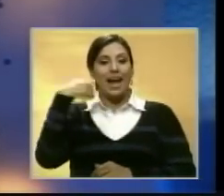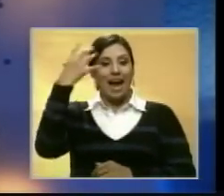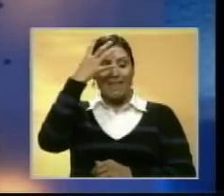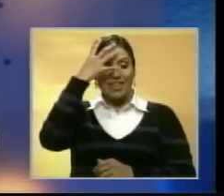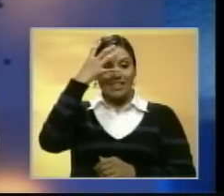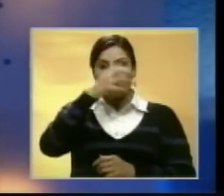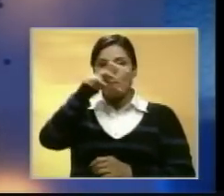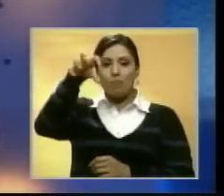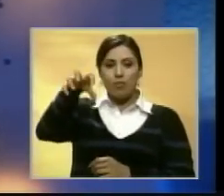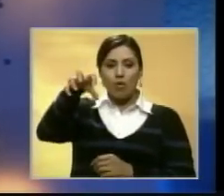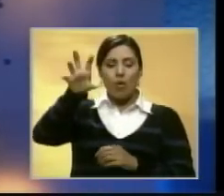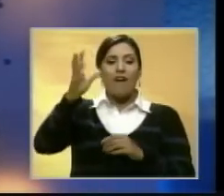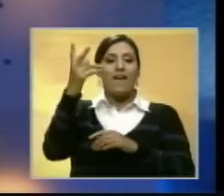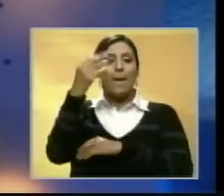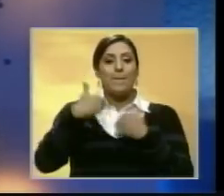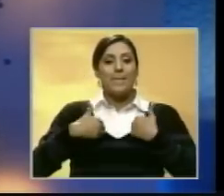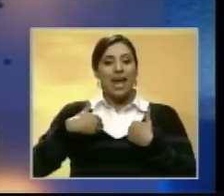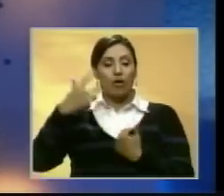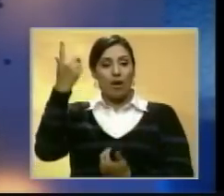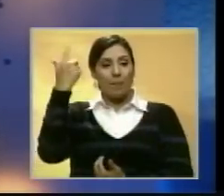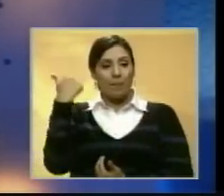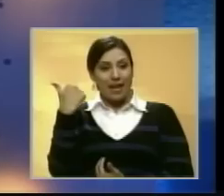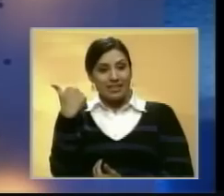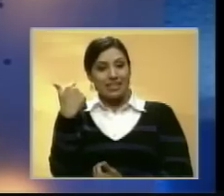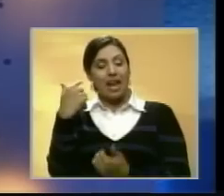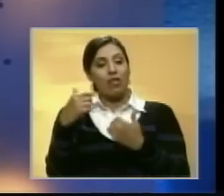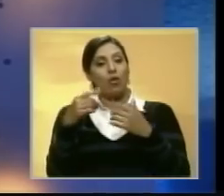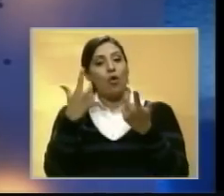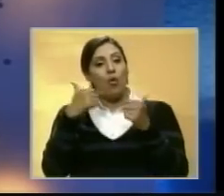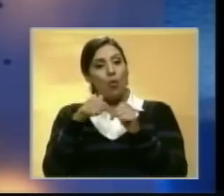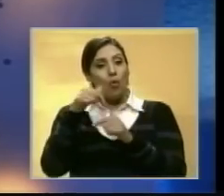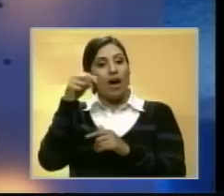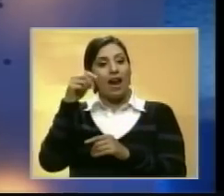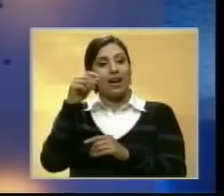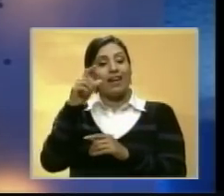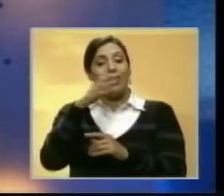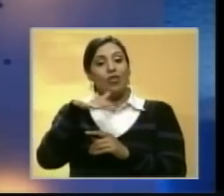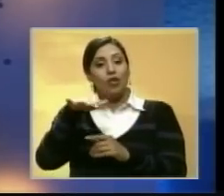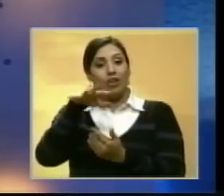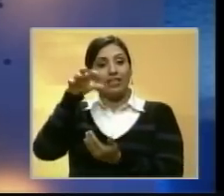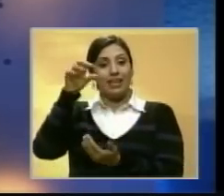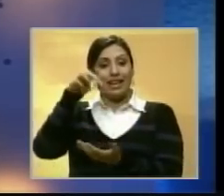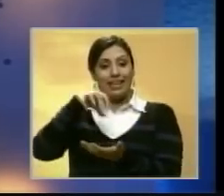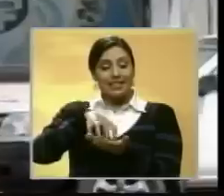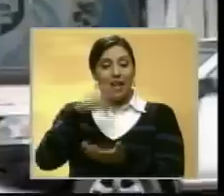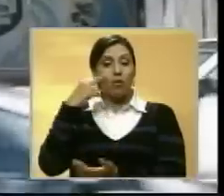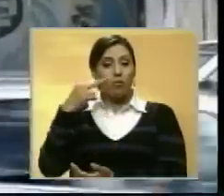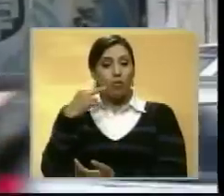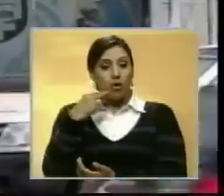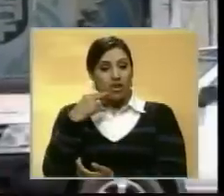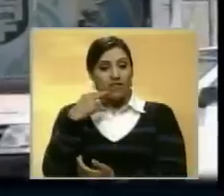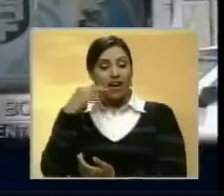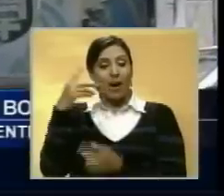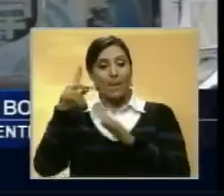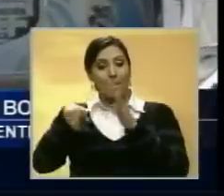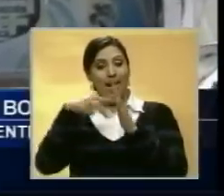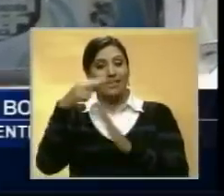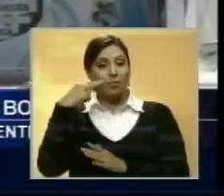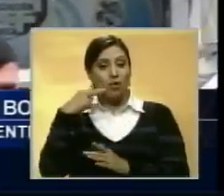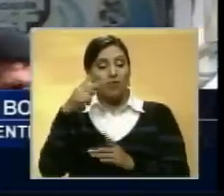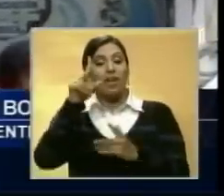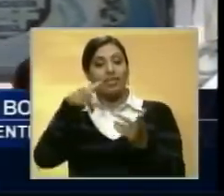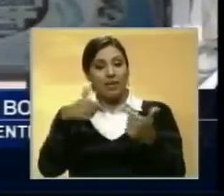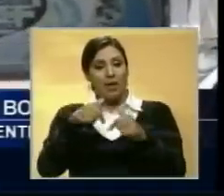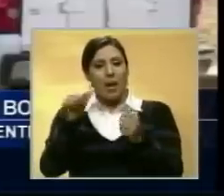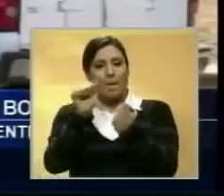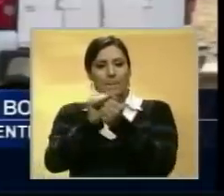dejada durante la madrugada del pasado viernes en una plaza en la avenida Carabobo de Caicara del Orinoco, en el estado Bolívar. La cabeza fue encontrada sobre una escultura